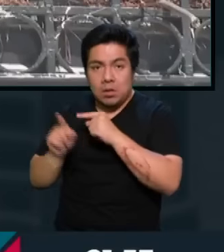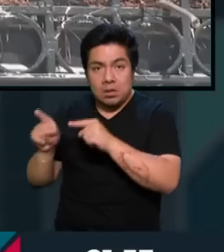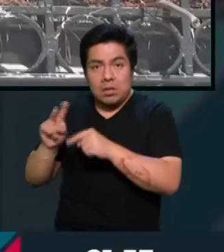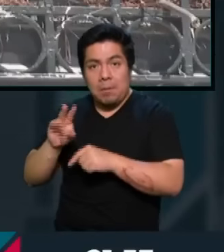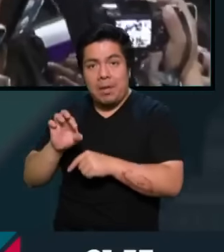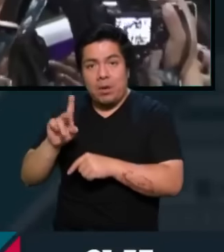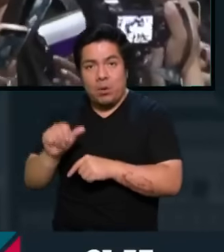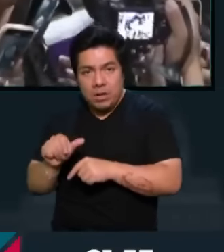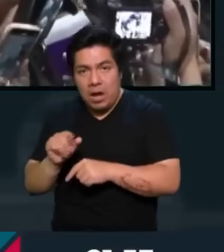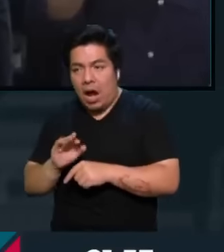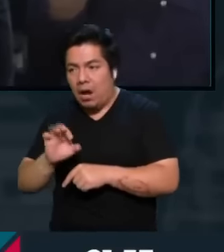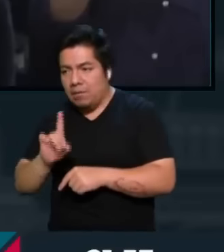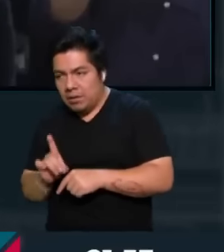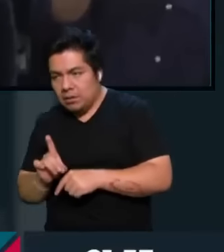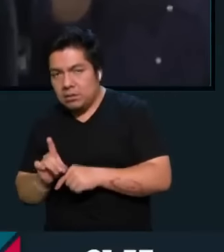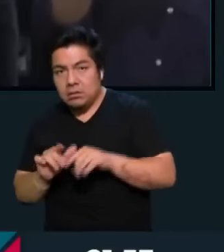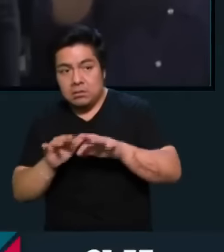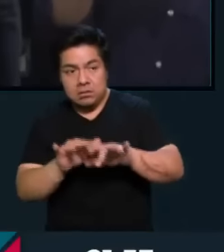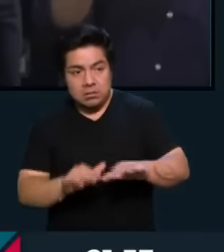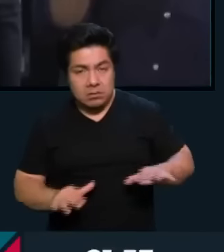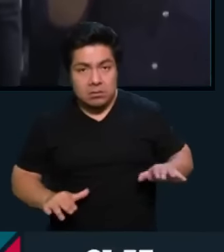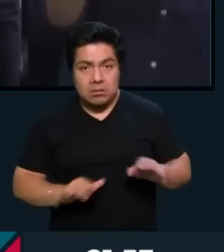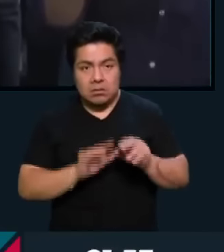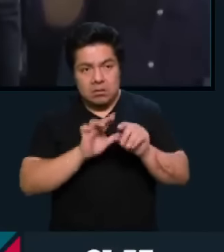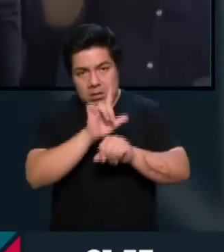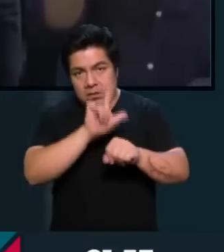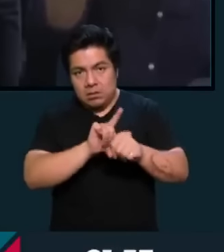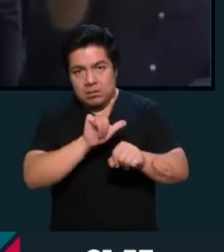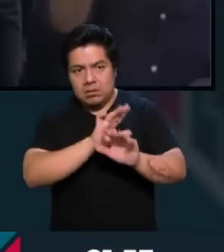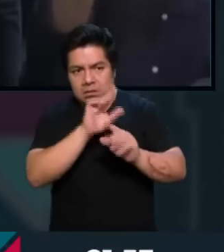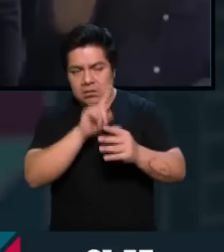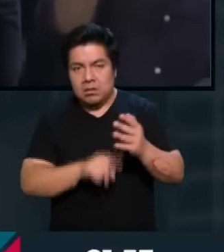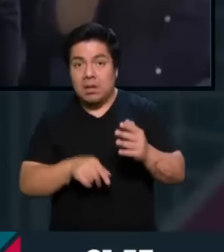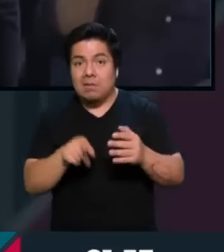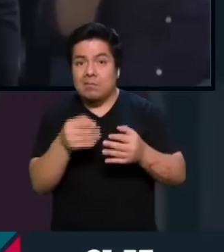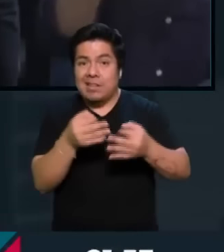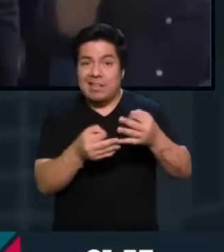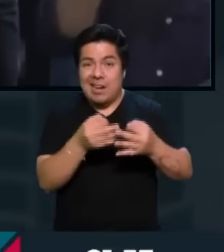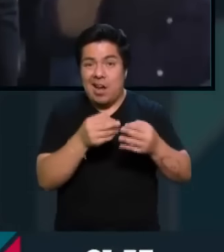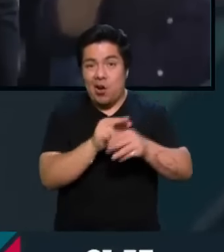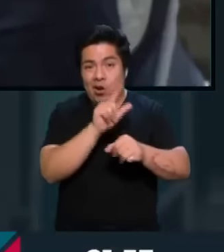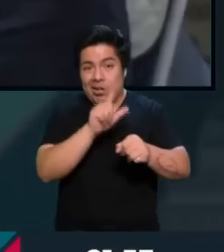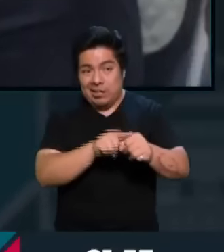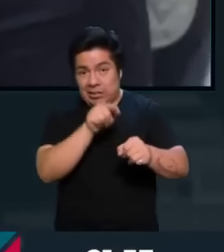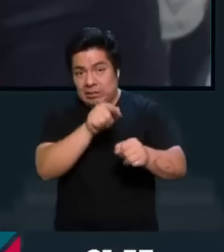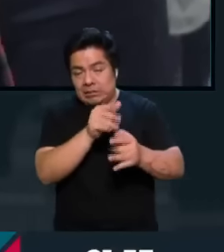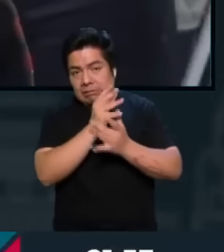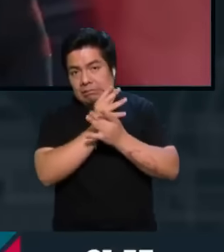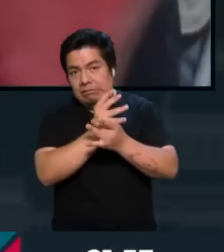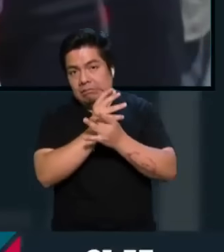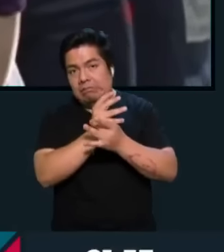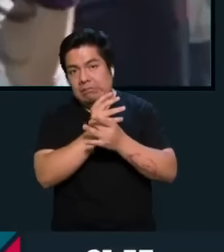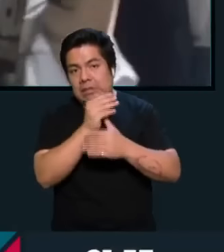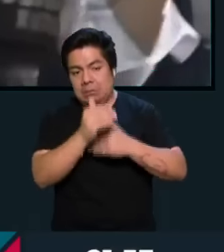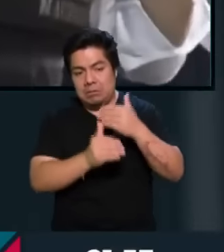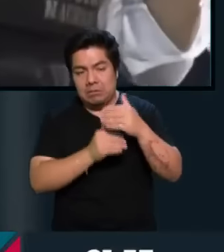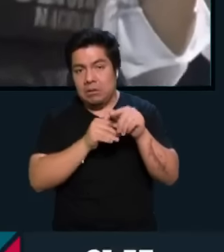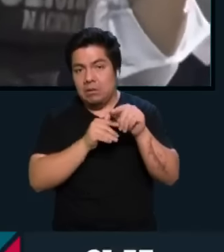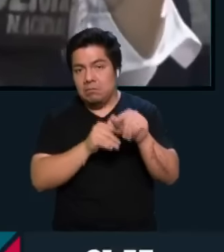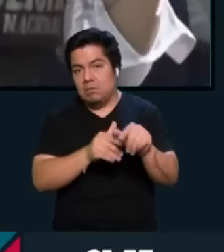que ya la asamblea nacional pues ha echado para abajo pero la corte nacional ha dicho que pues el proceso sigue